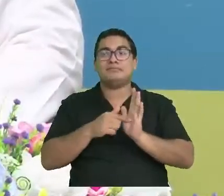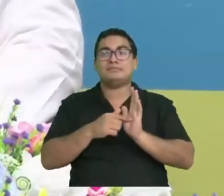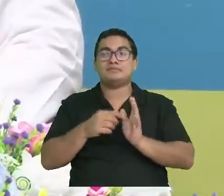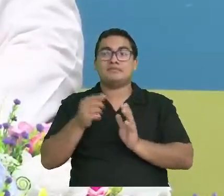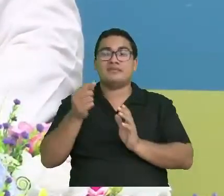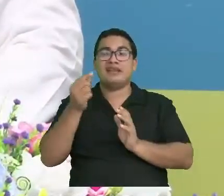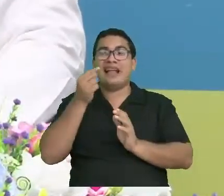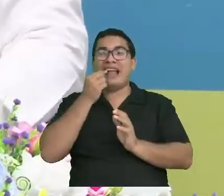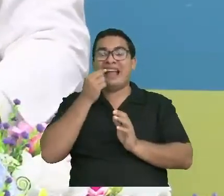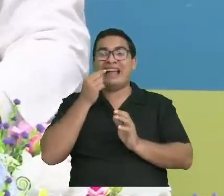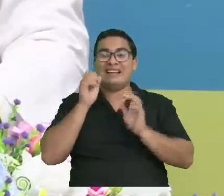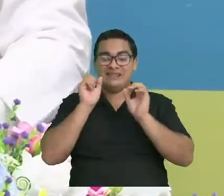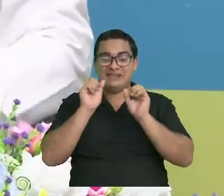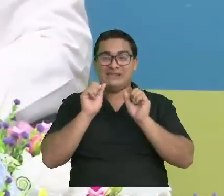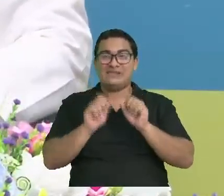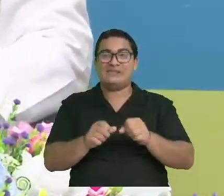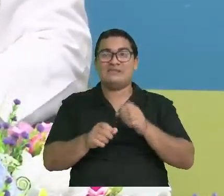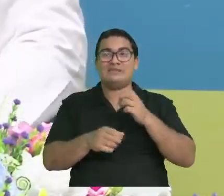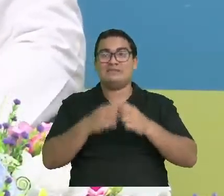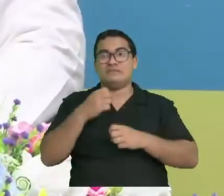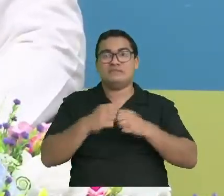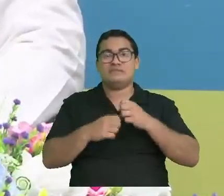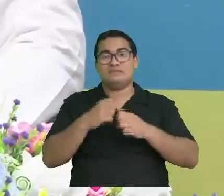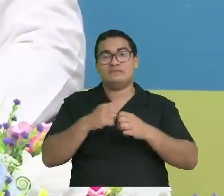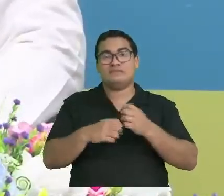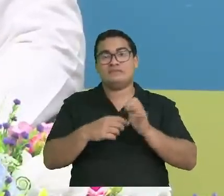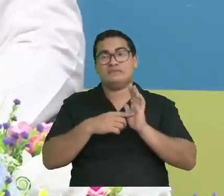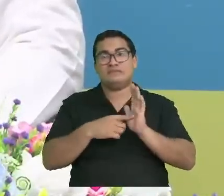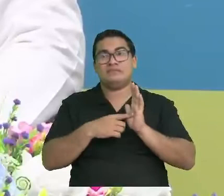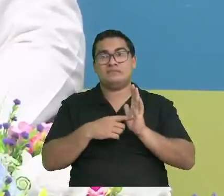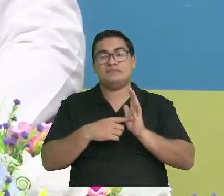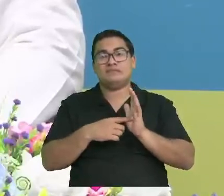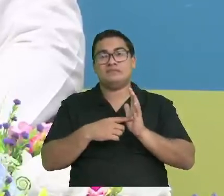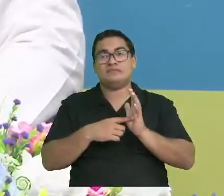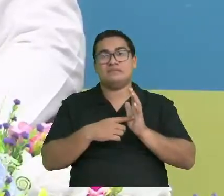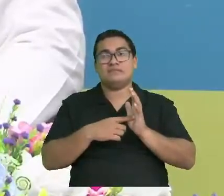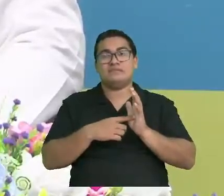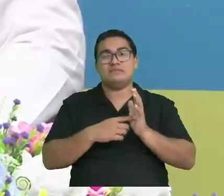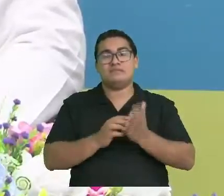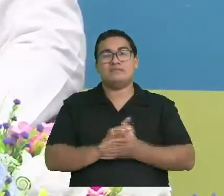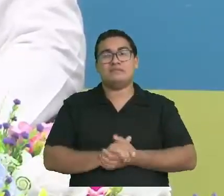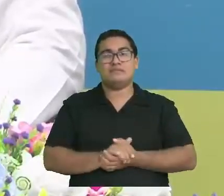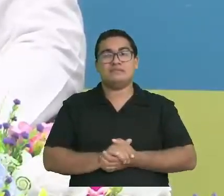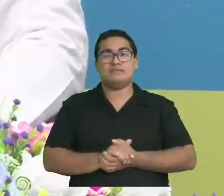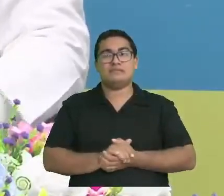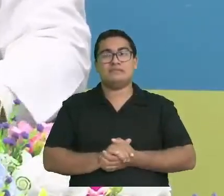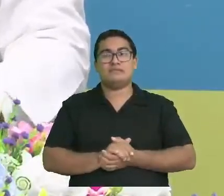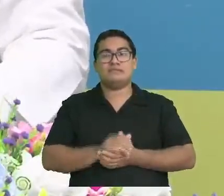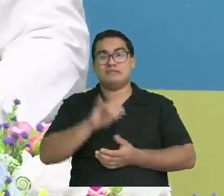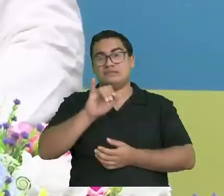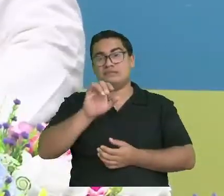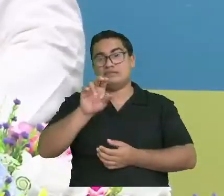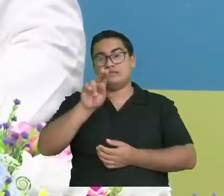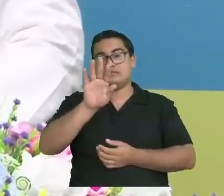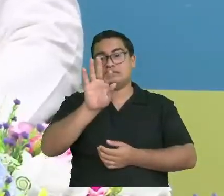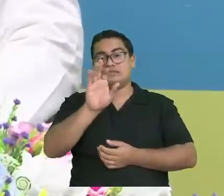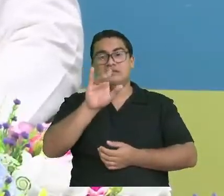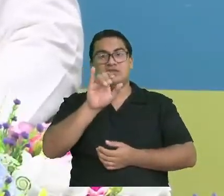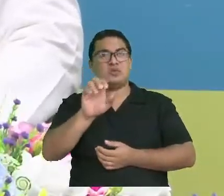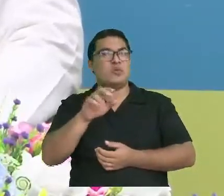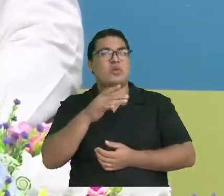dientes pueden sufrir más que otros, y ya vienen los problemas de las infecciones, entonces ya los pacientes optan